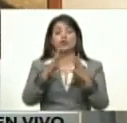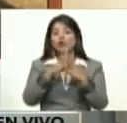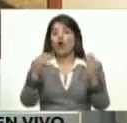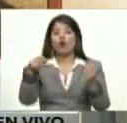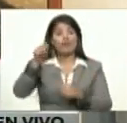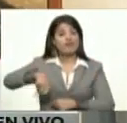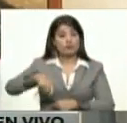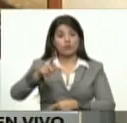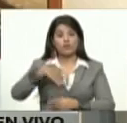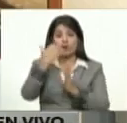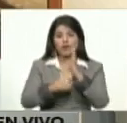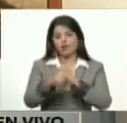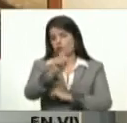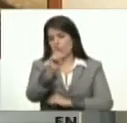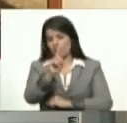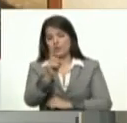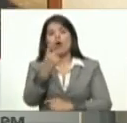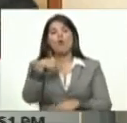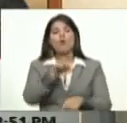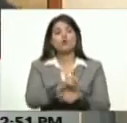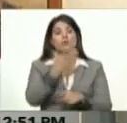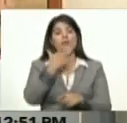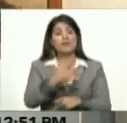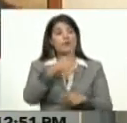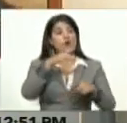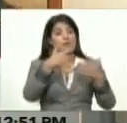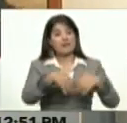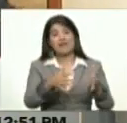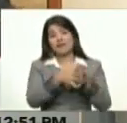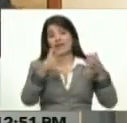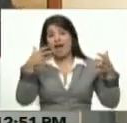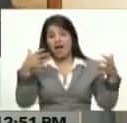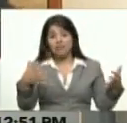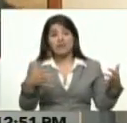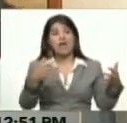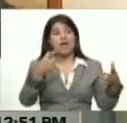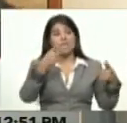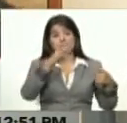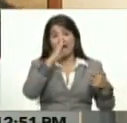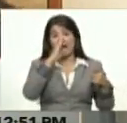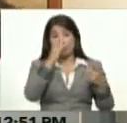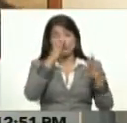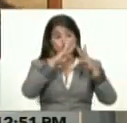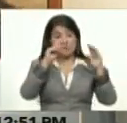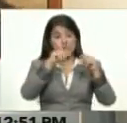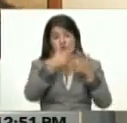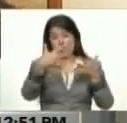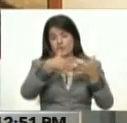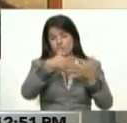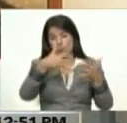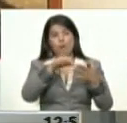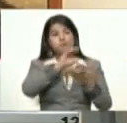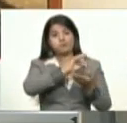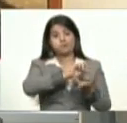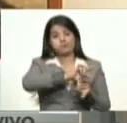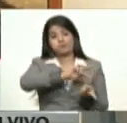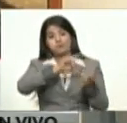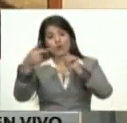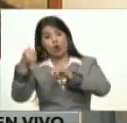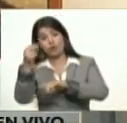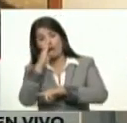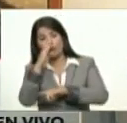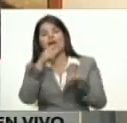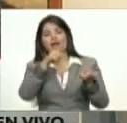es decir, aquellas que realiza el gran capital entre el gran capital. Y, bueno, se va a establecer una